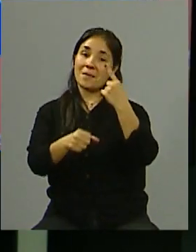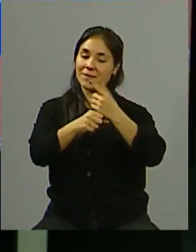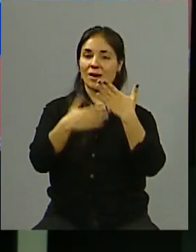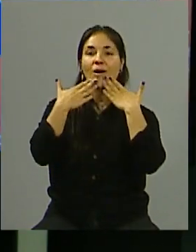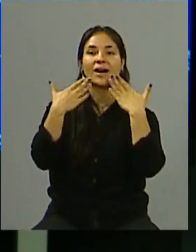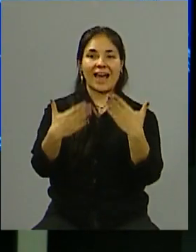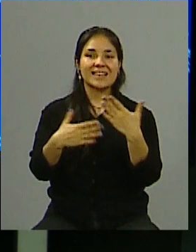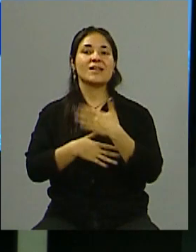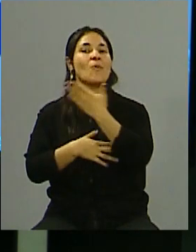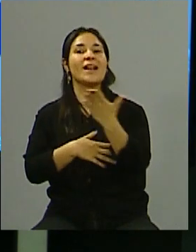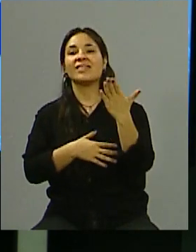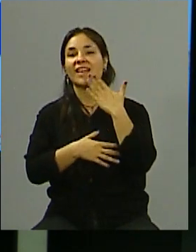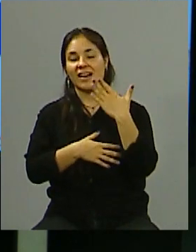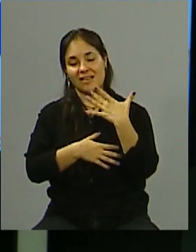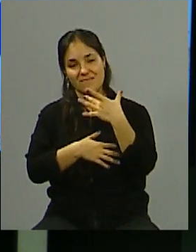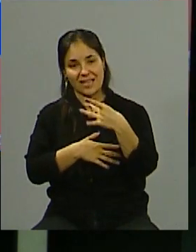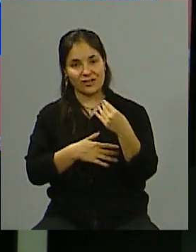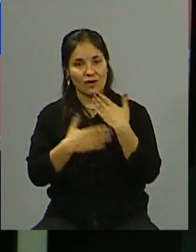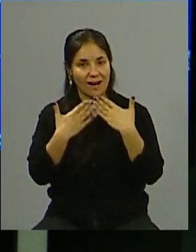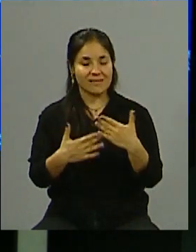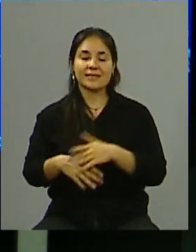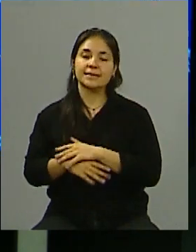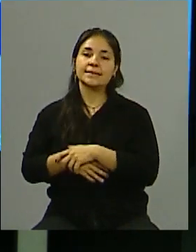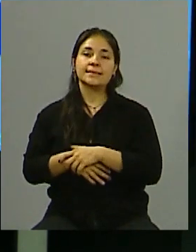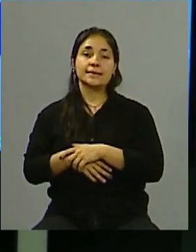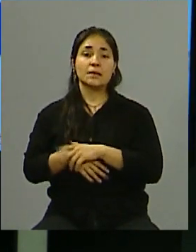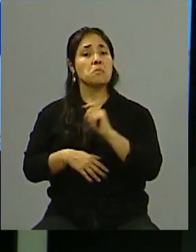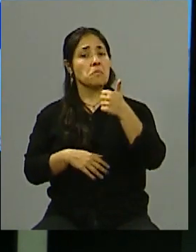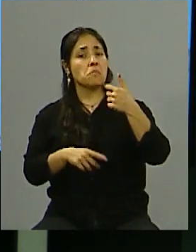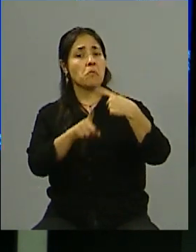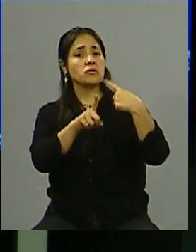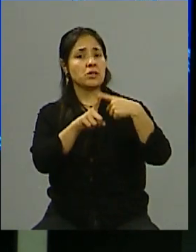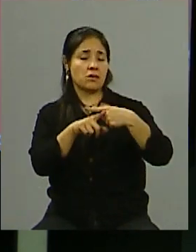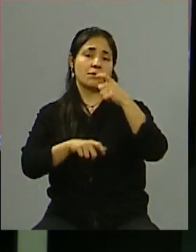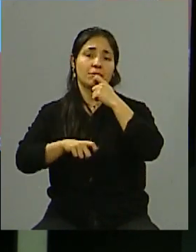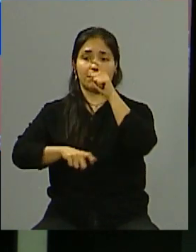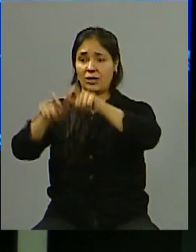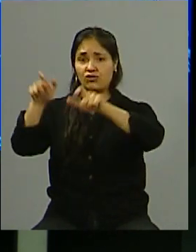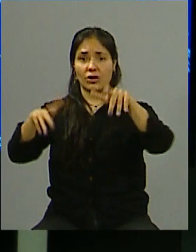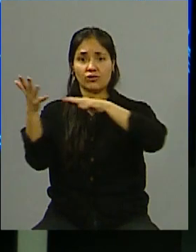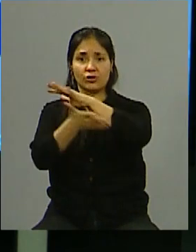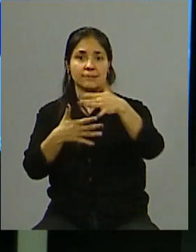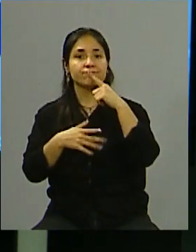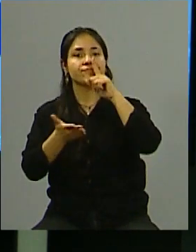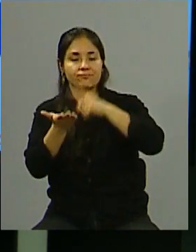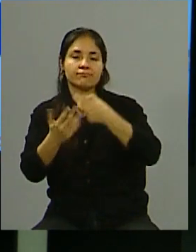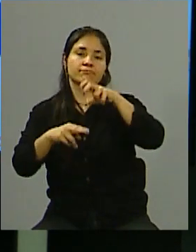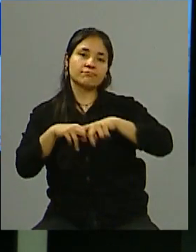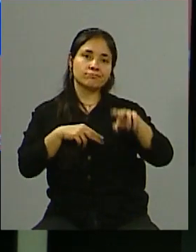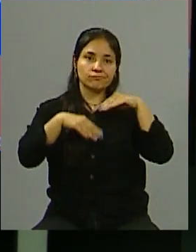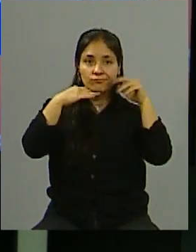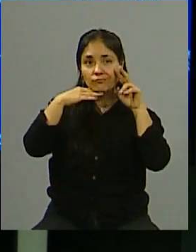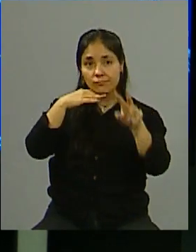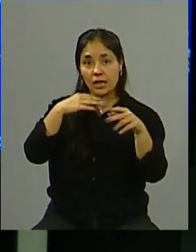por la invitación. Es un muy buen síntoma el hecho de que haya tanta gente mirando. Creo que habría que